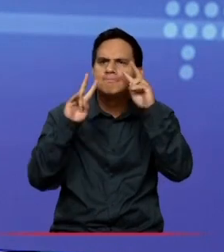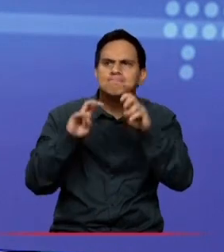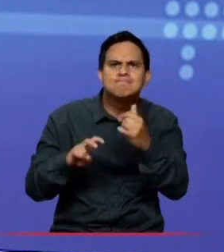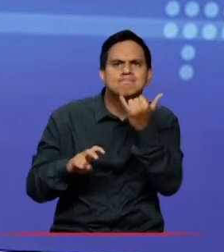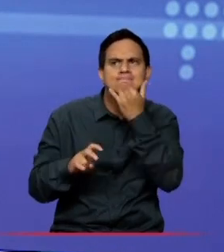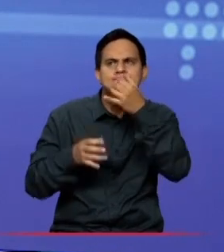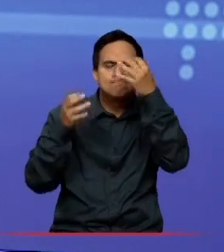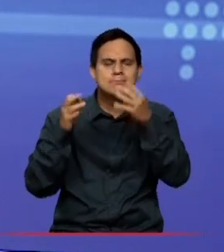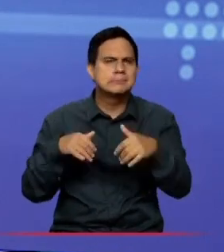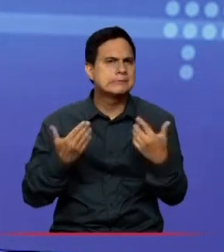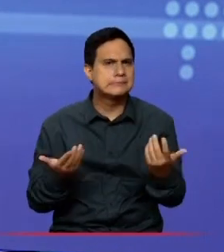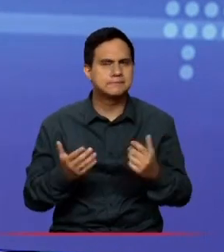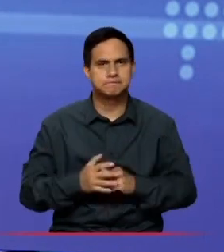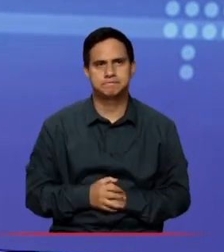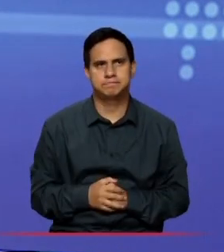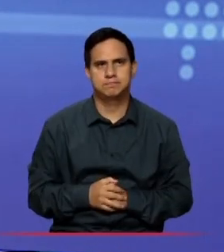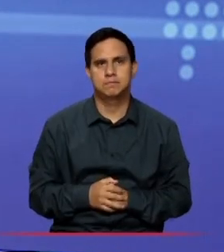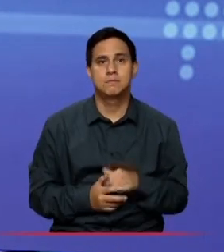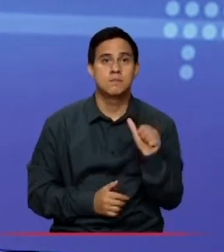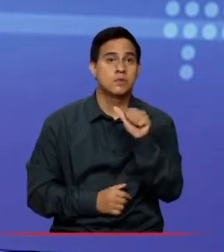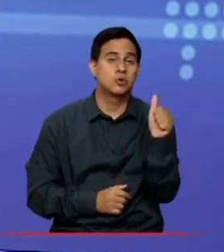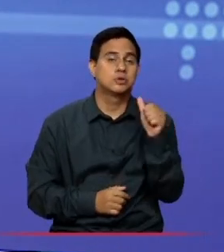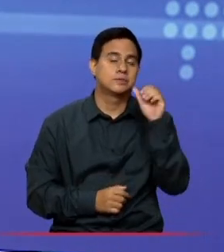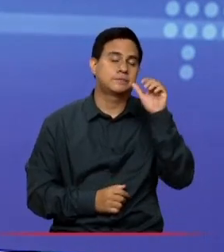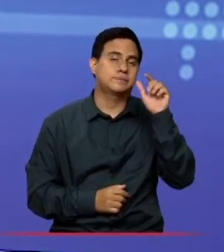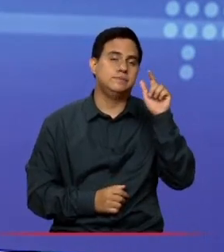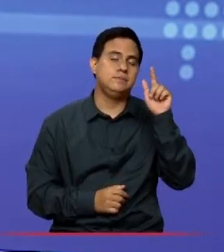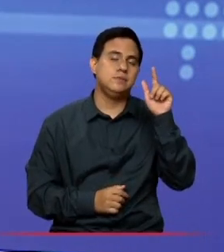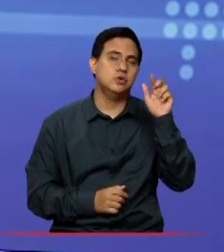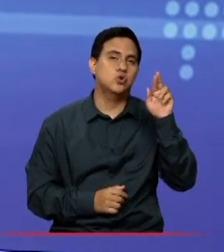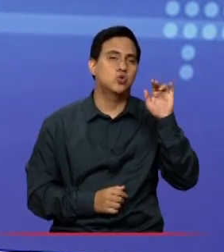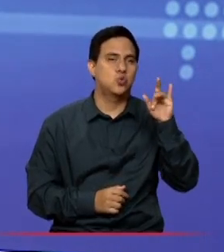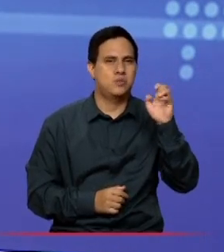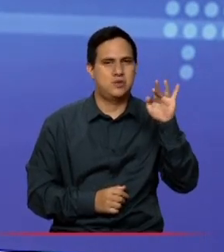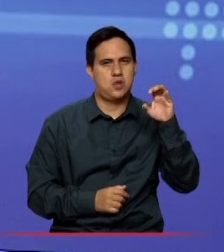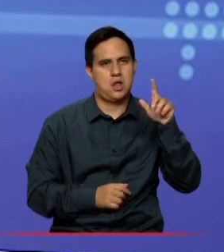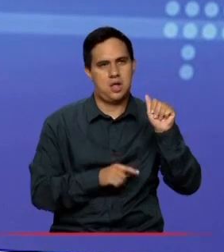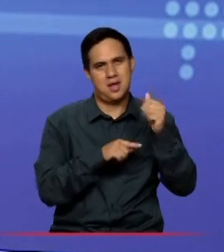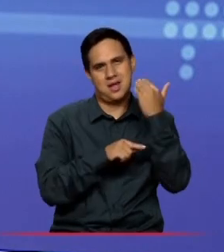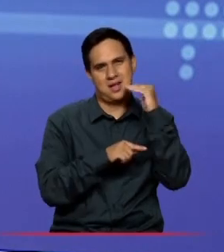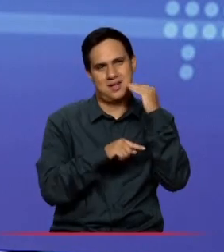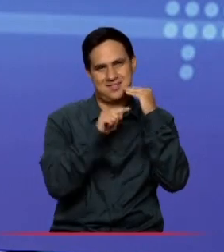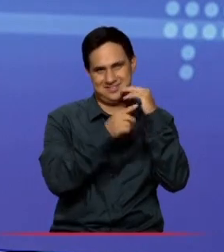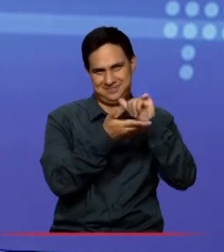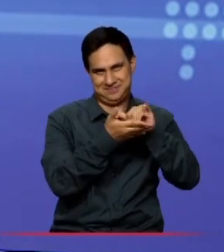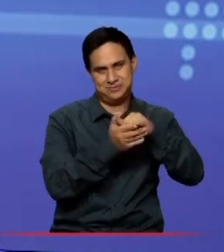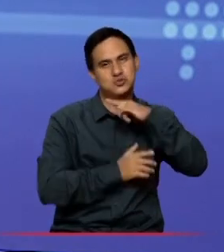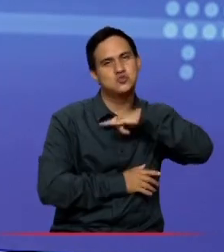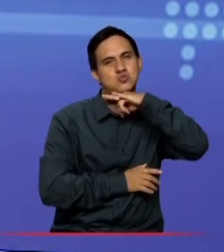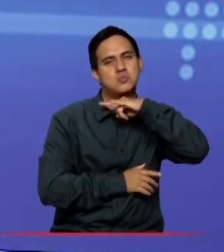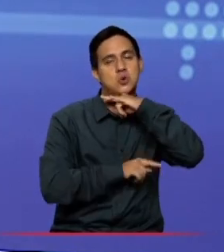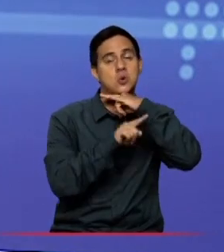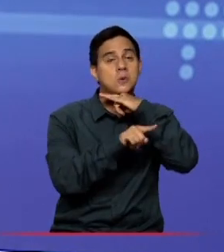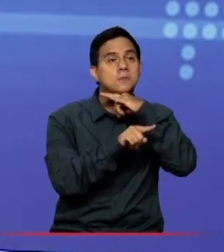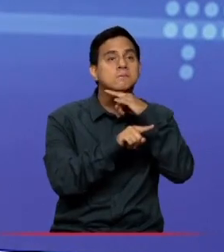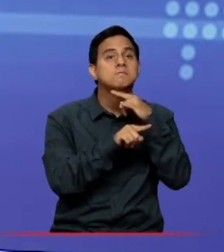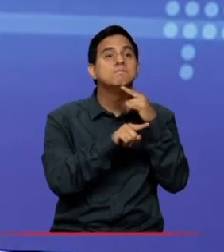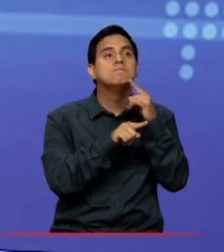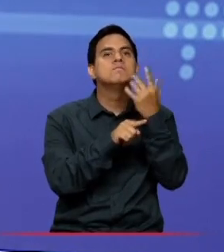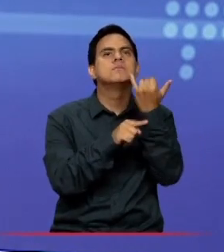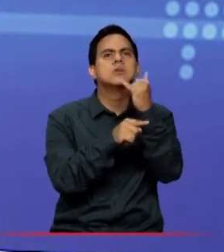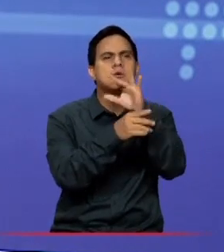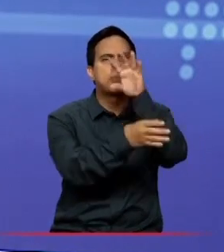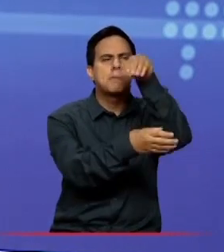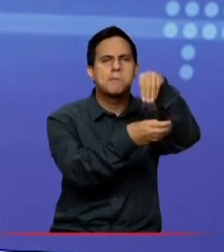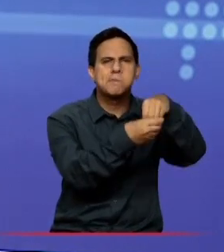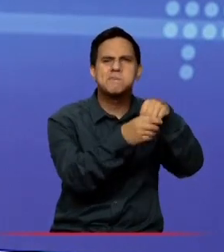desesperada se encuentra la familia de nubiola pareja una paciente de 69 años de edad en Jumbo que desde hace más de un año ha tenido